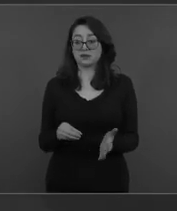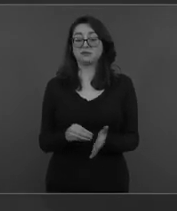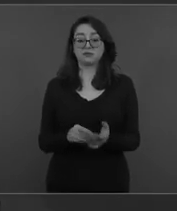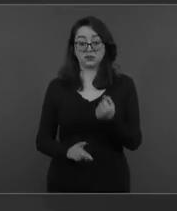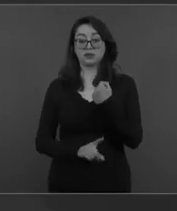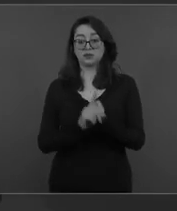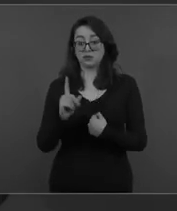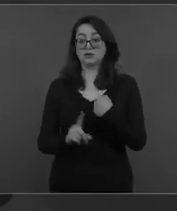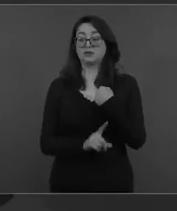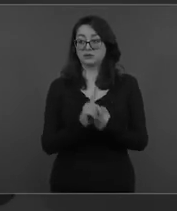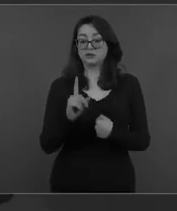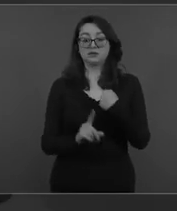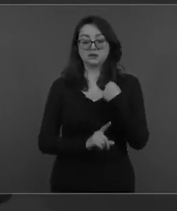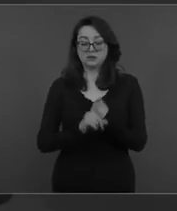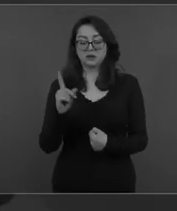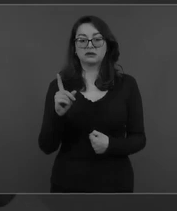está